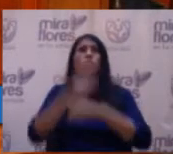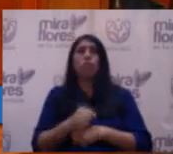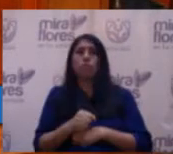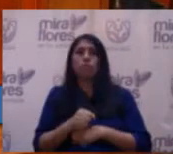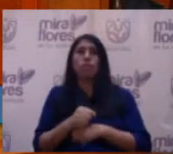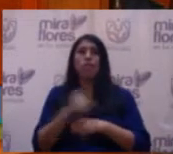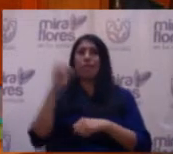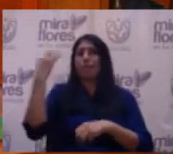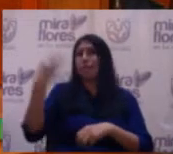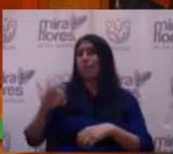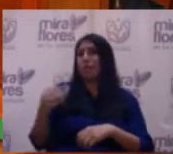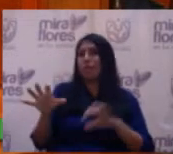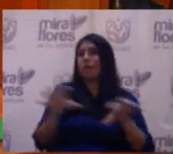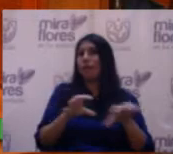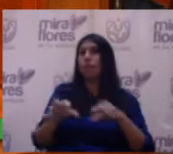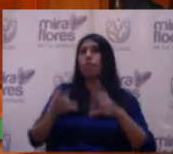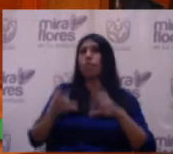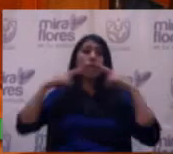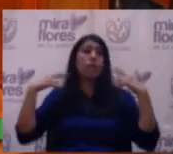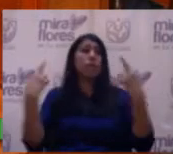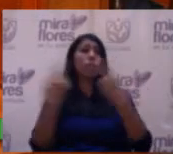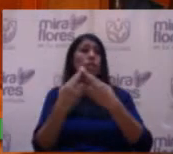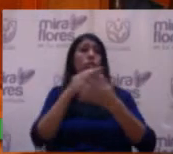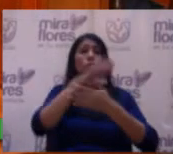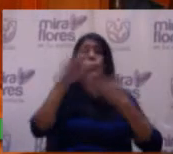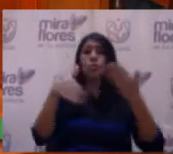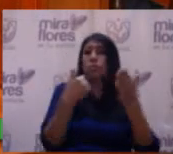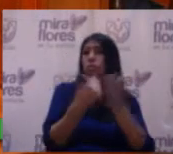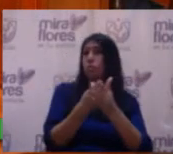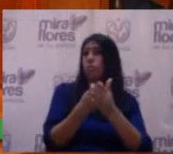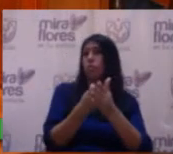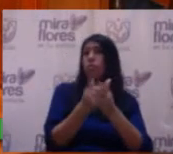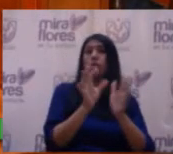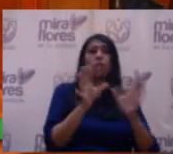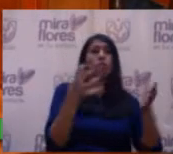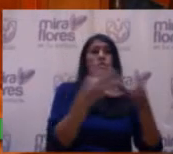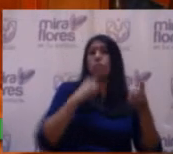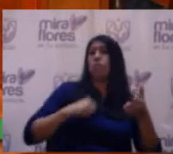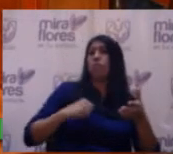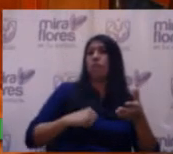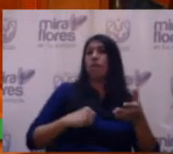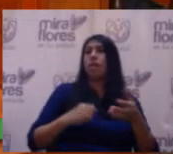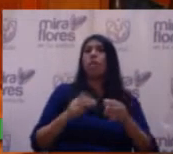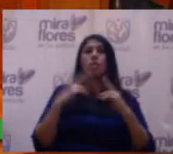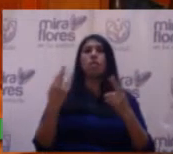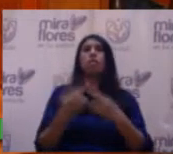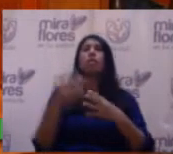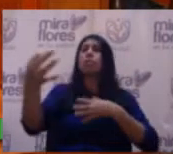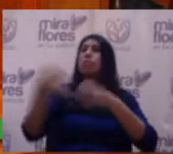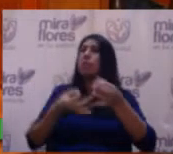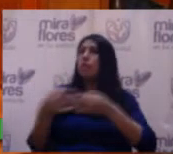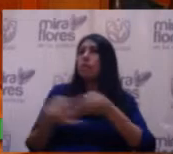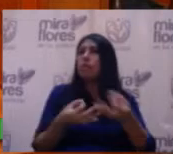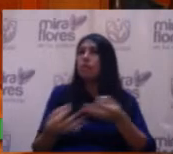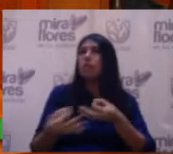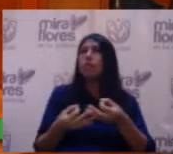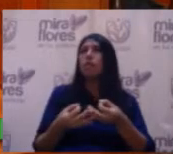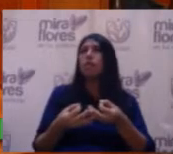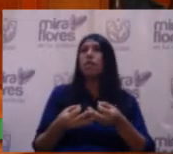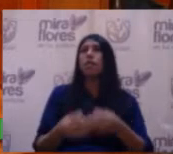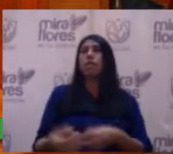siempre de reunirnos todo el Consejo en una reunión explicativa, diciéndonos